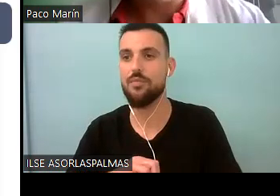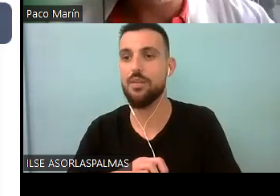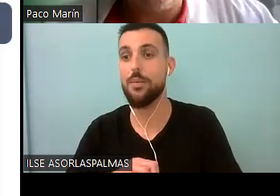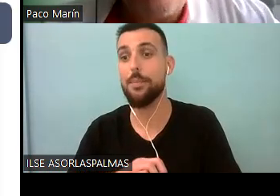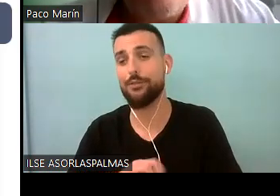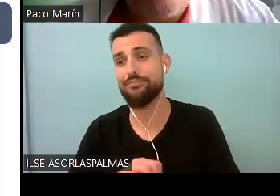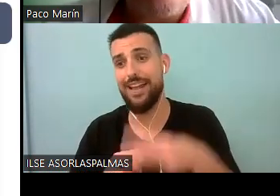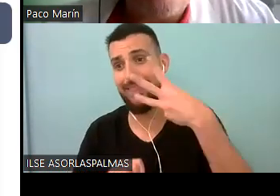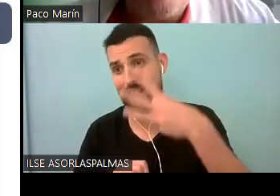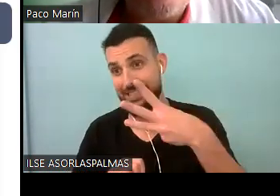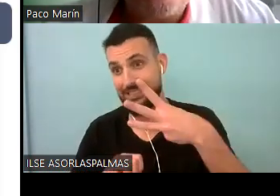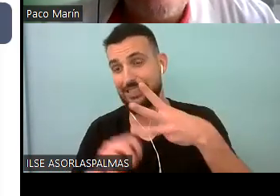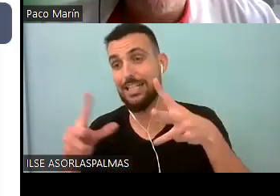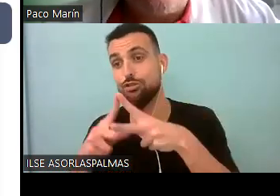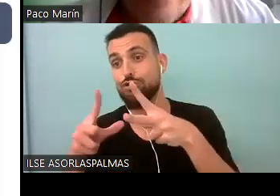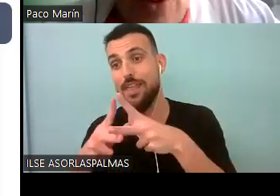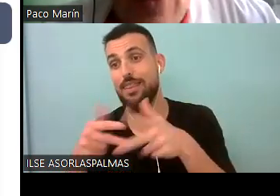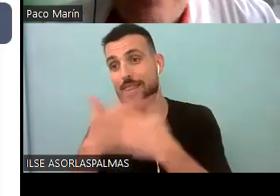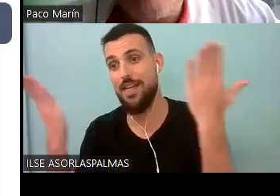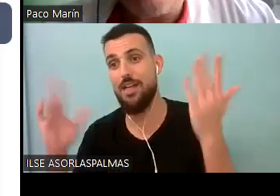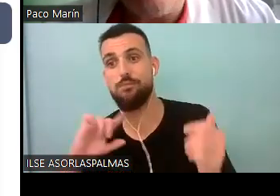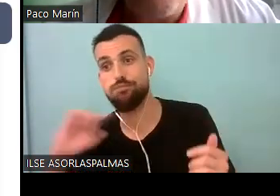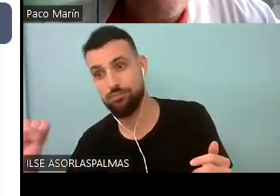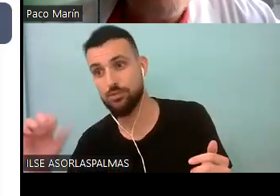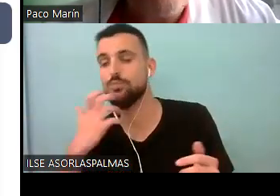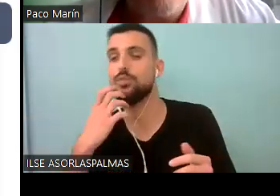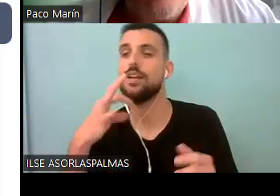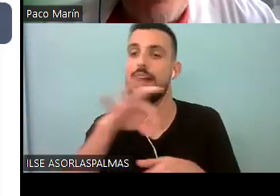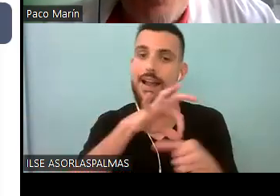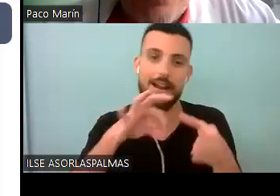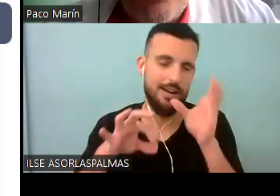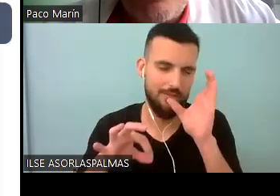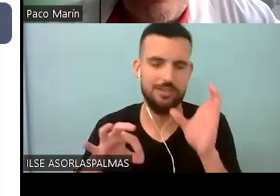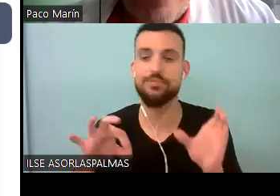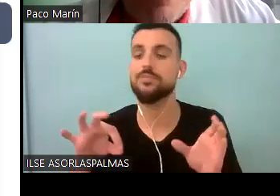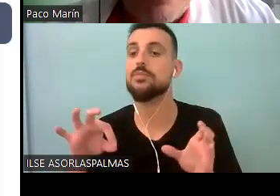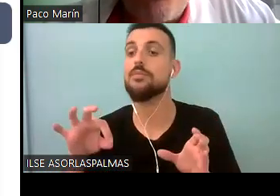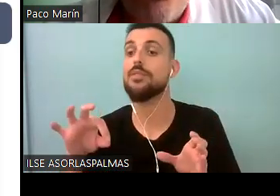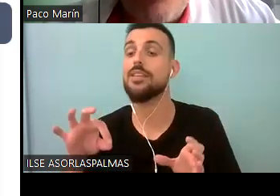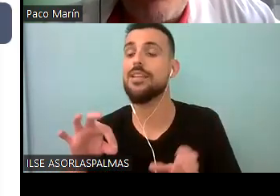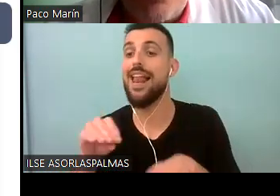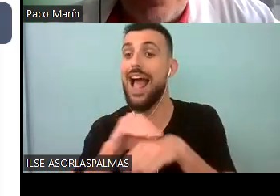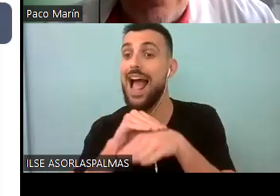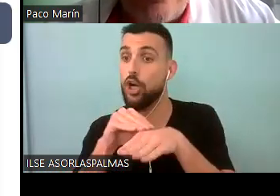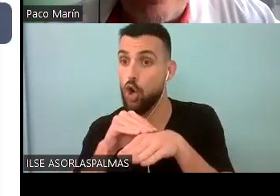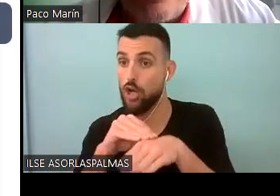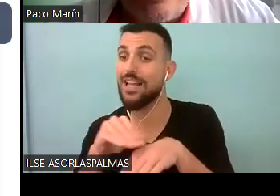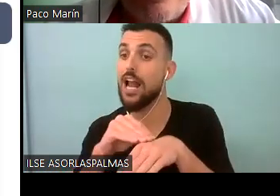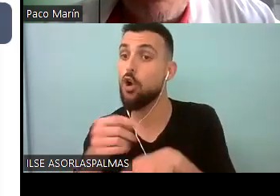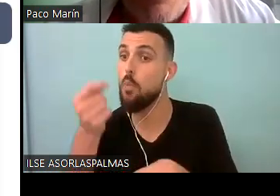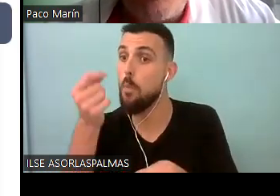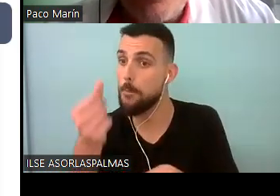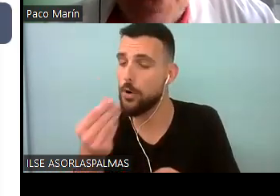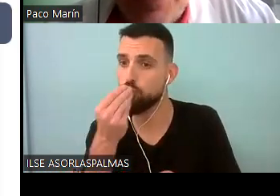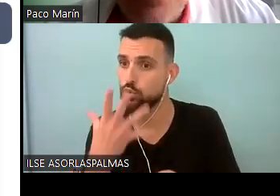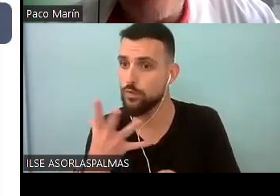vicios socialmente establecidos. El alcohol, mientras que el consumo leve puede ser protector, sabéis que el consumo leve, sobre todo el